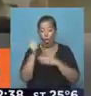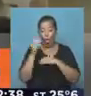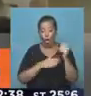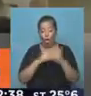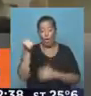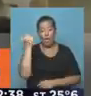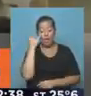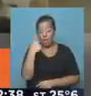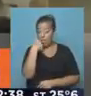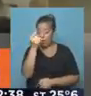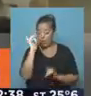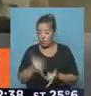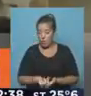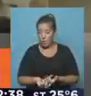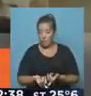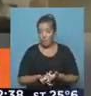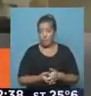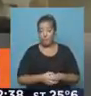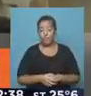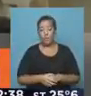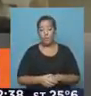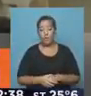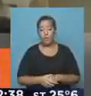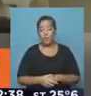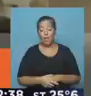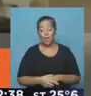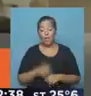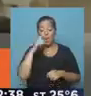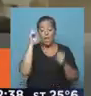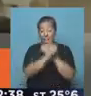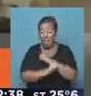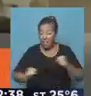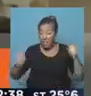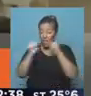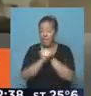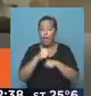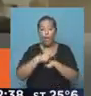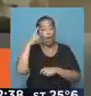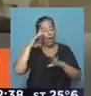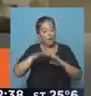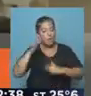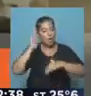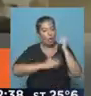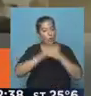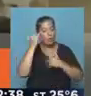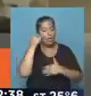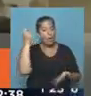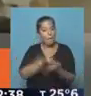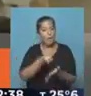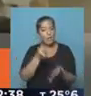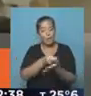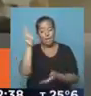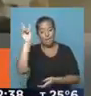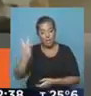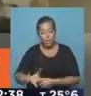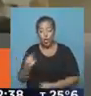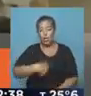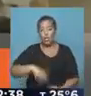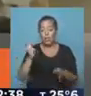y lo digo con ingeniería con capacidad constructiva y con inversión venezolana vamos a